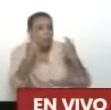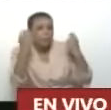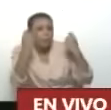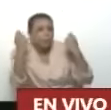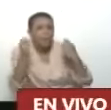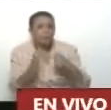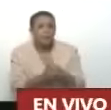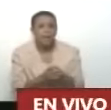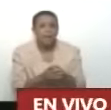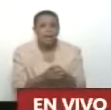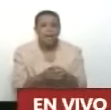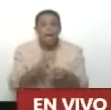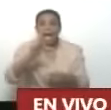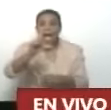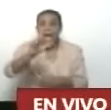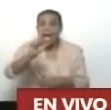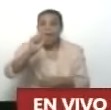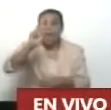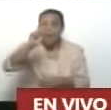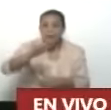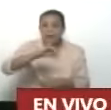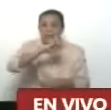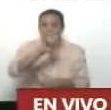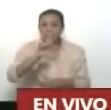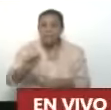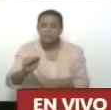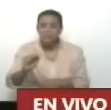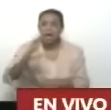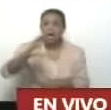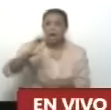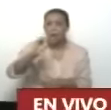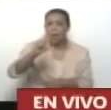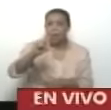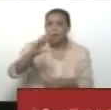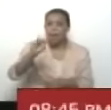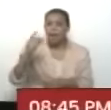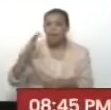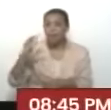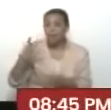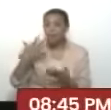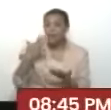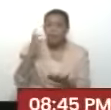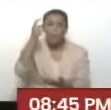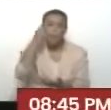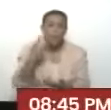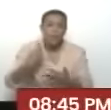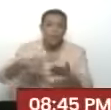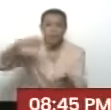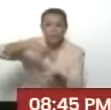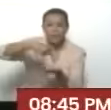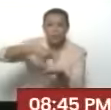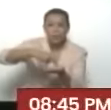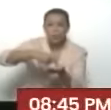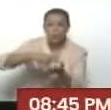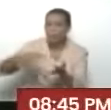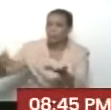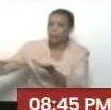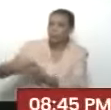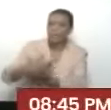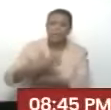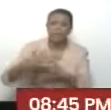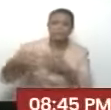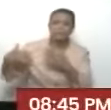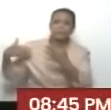fue Lanzas Coloradas, ¿no? Cuando Ulal Preti decía que Bolívar llega a Carabobo luego de una vereda recorrida de